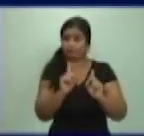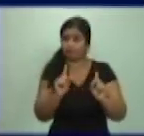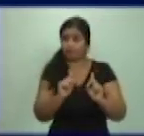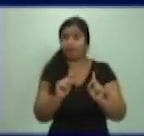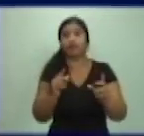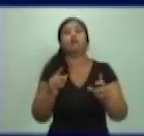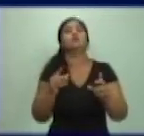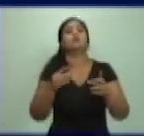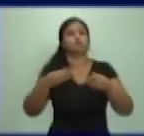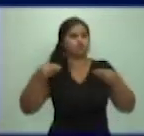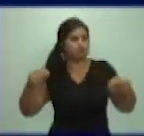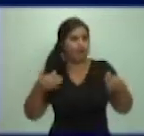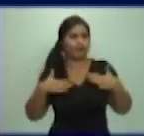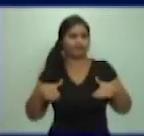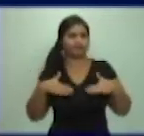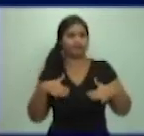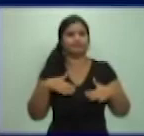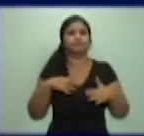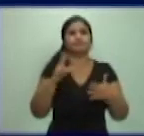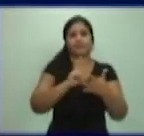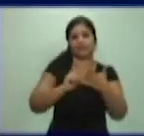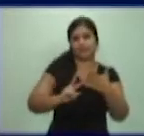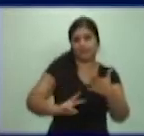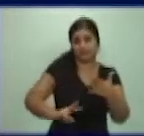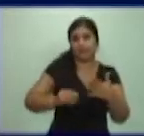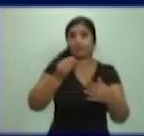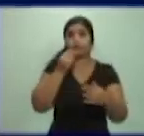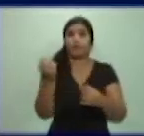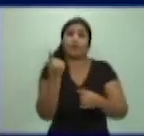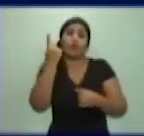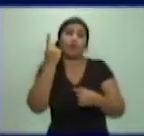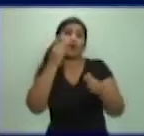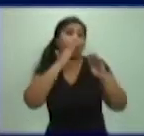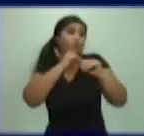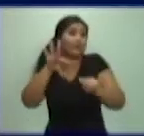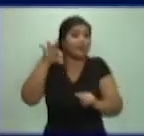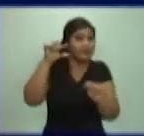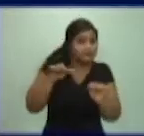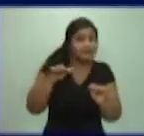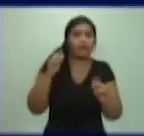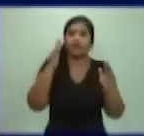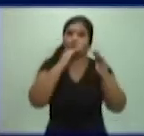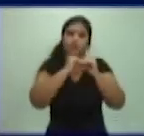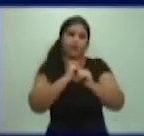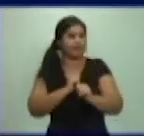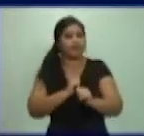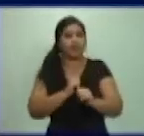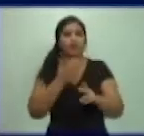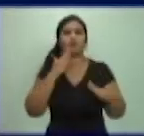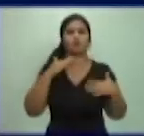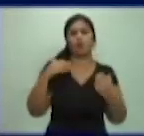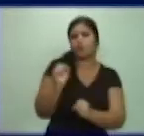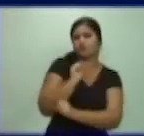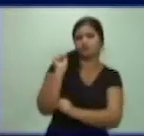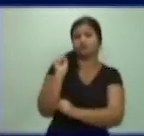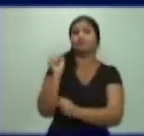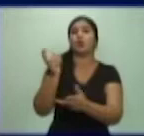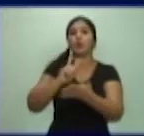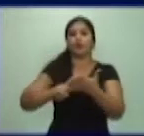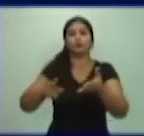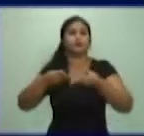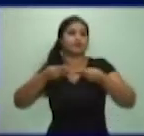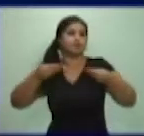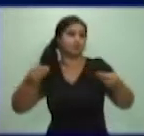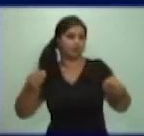que una de estas tres posibilidades no esté. ¿Y cómo usted logra eso? Con la lectura detenida del texto.